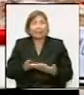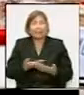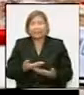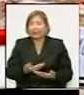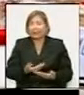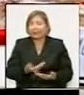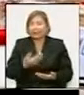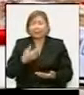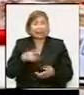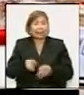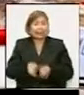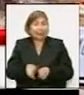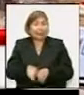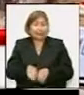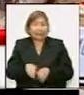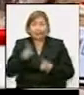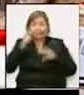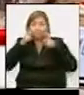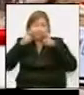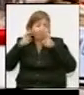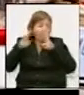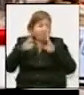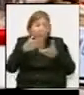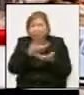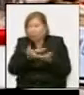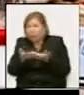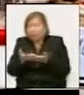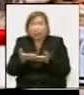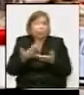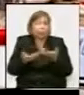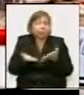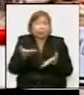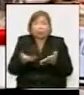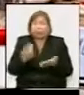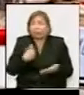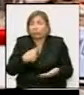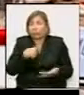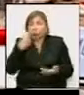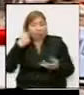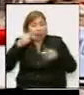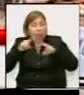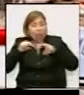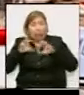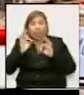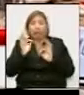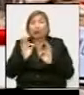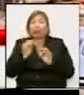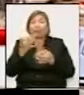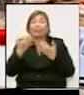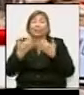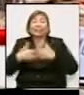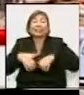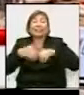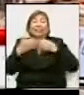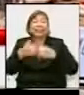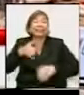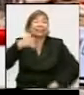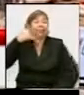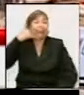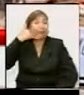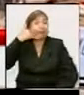ser similares a las de la vigilancia estatal. Hace poco hemos tenido un caso en el cual todos nos hemos descubierto que resulta que las empresas operadoras de